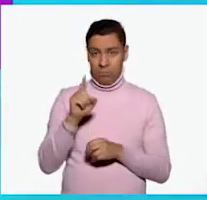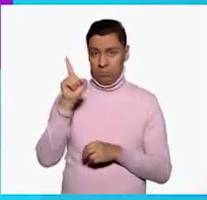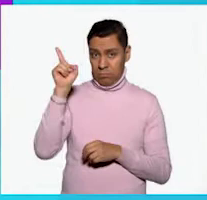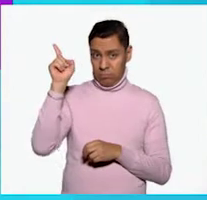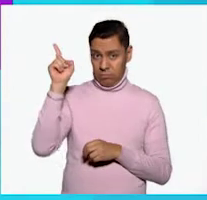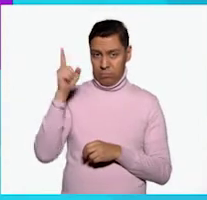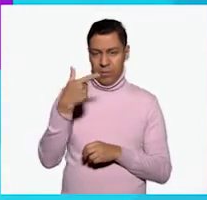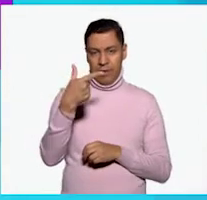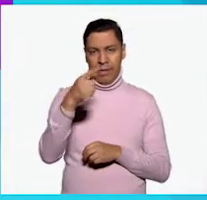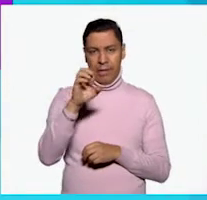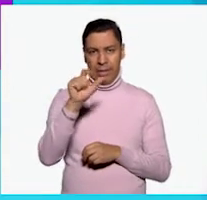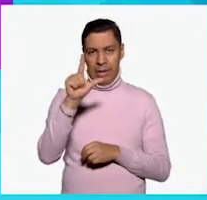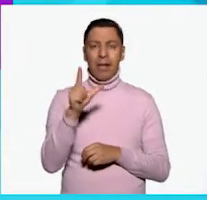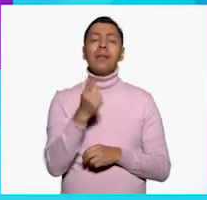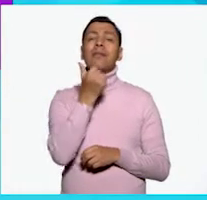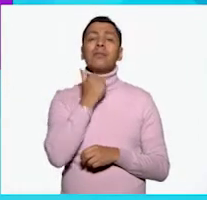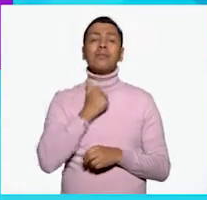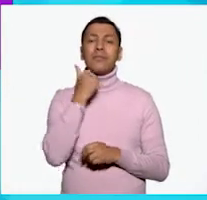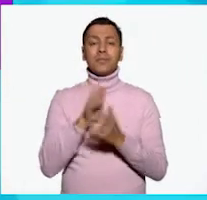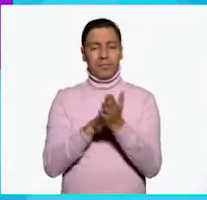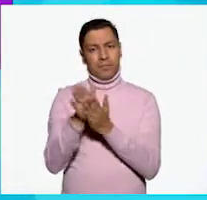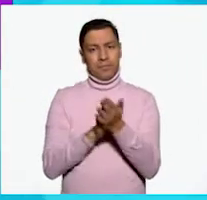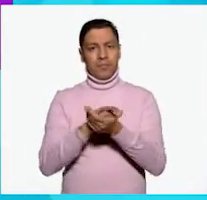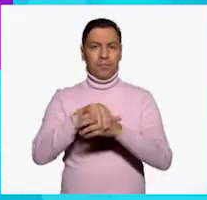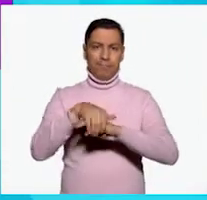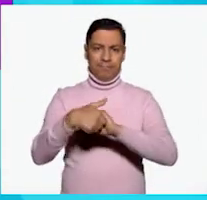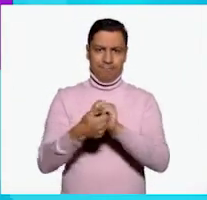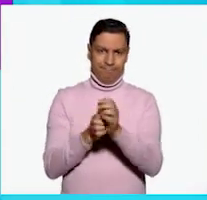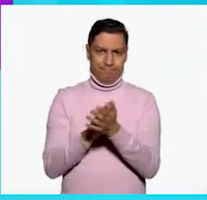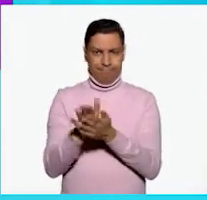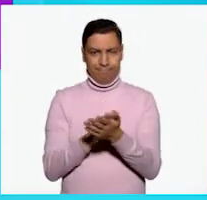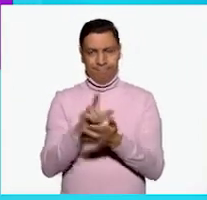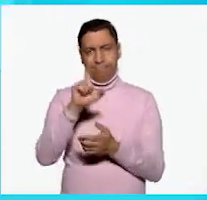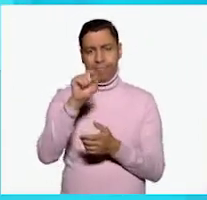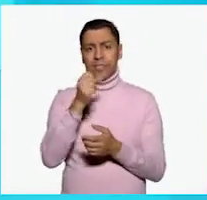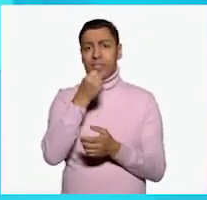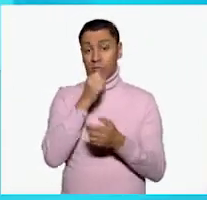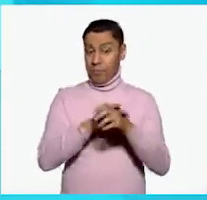durante 20 segundos o aplica desinfectante a base de agua y alcohol.